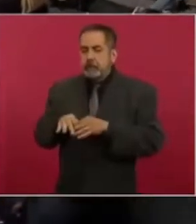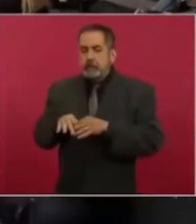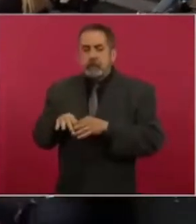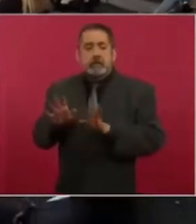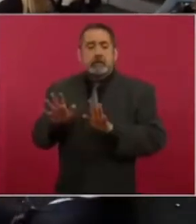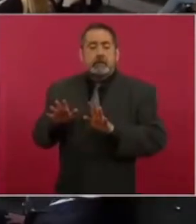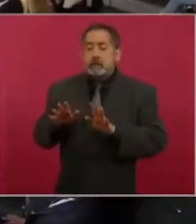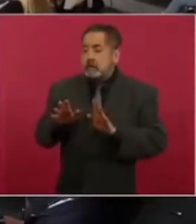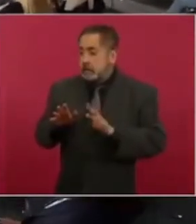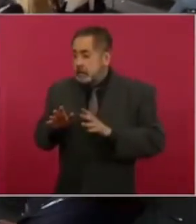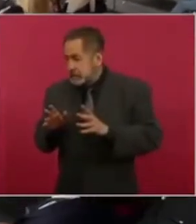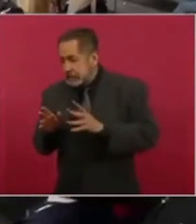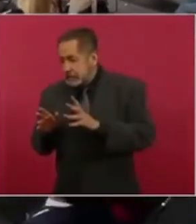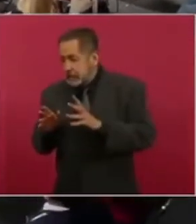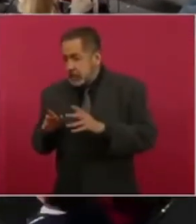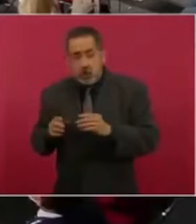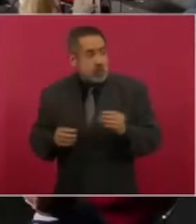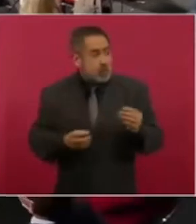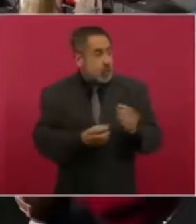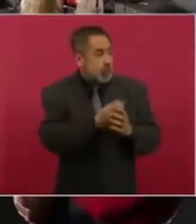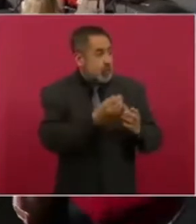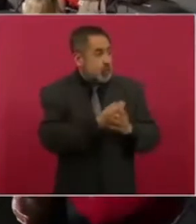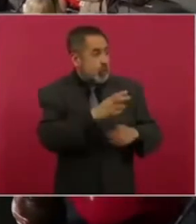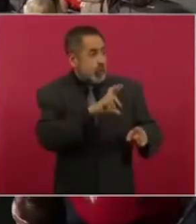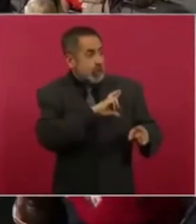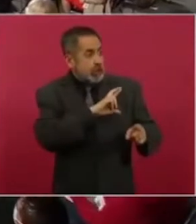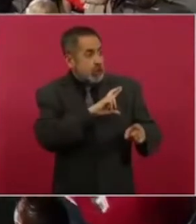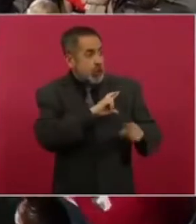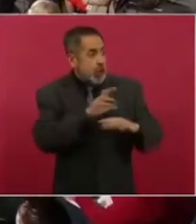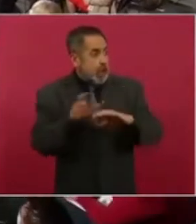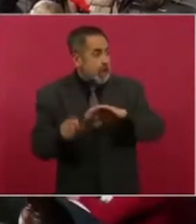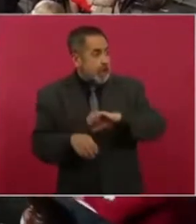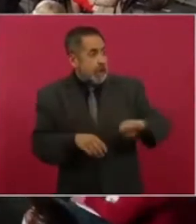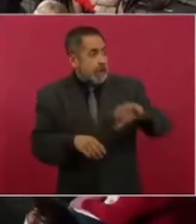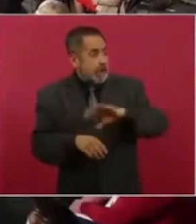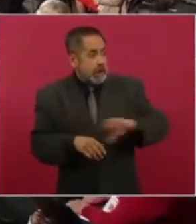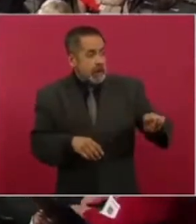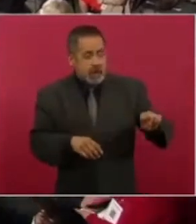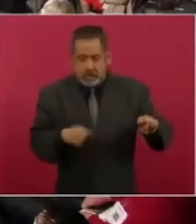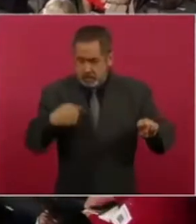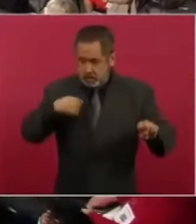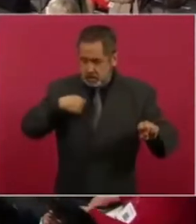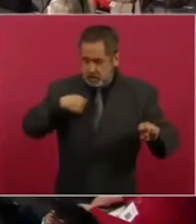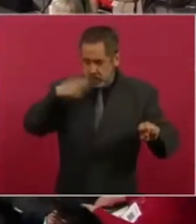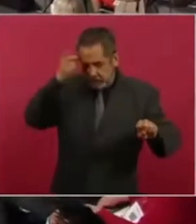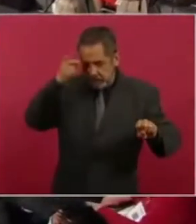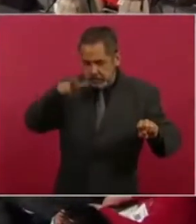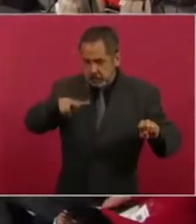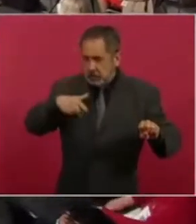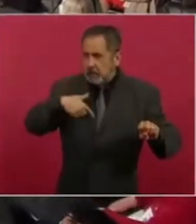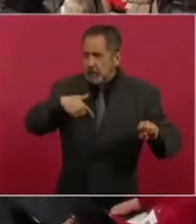Cuando empezaron a privatizar las áreas petroleras,